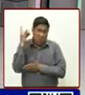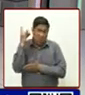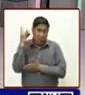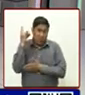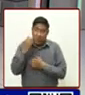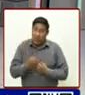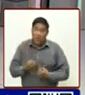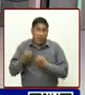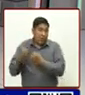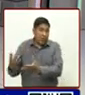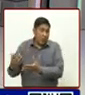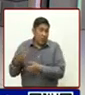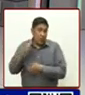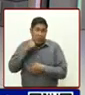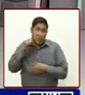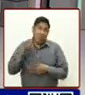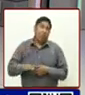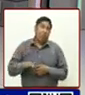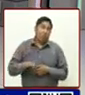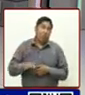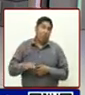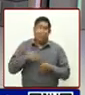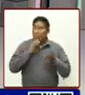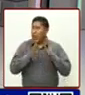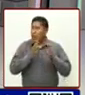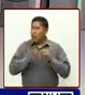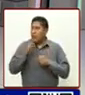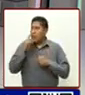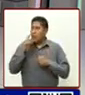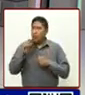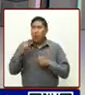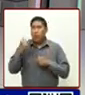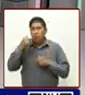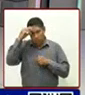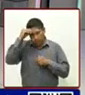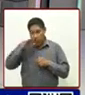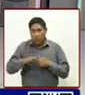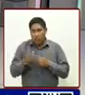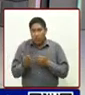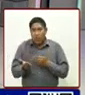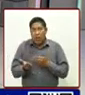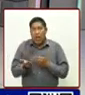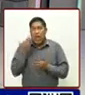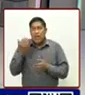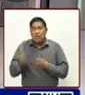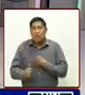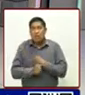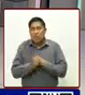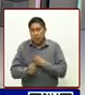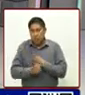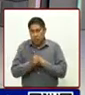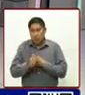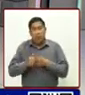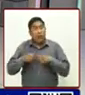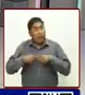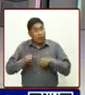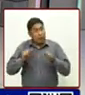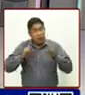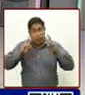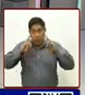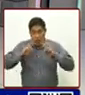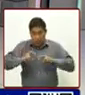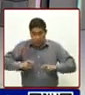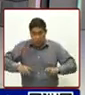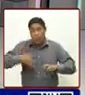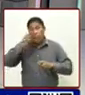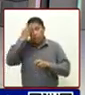que se entreguen a esta menor. Se habla incluso de que un segundo menor también estaba en riesgo. Nosotros vamos a continuar